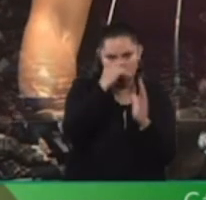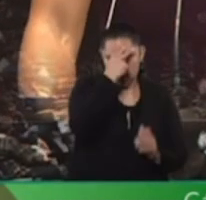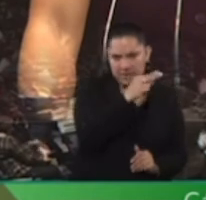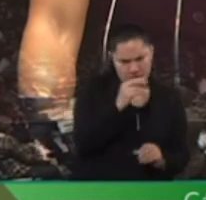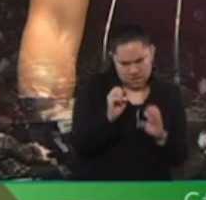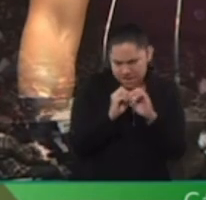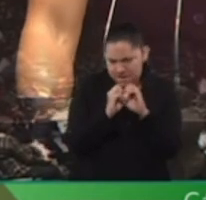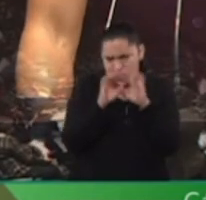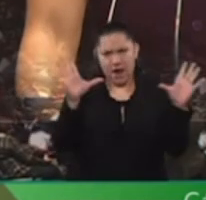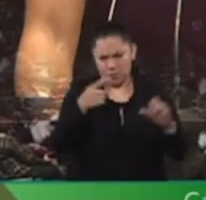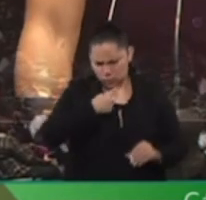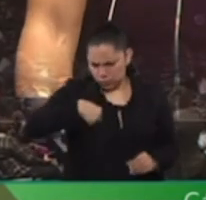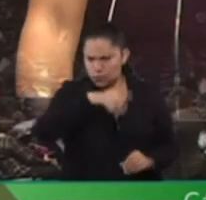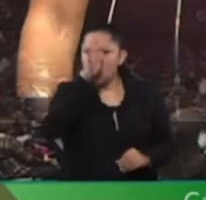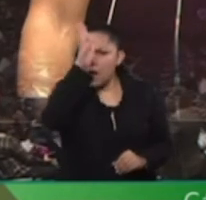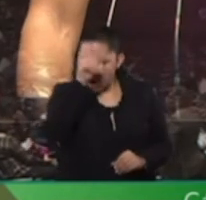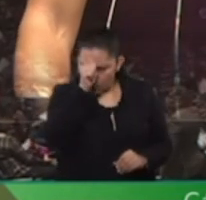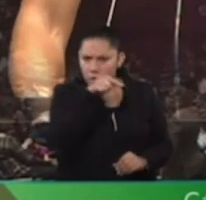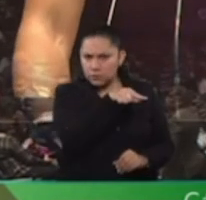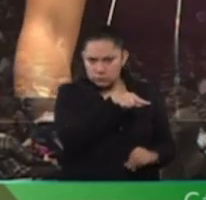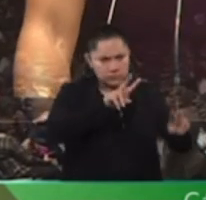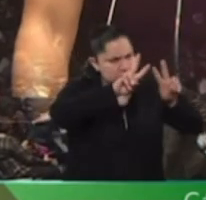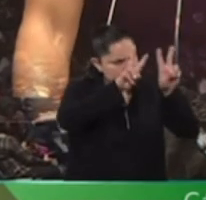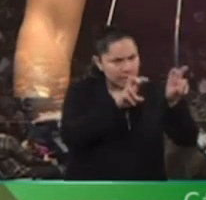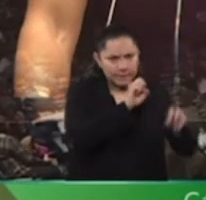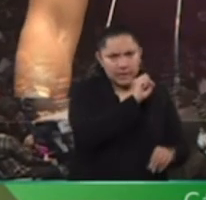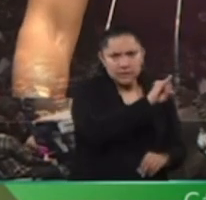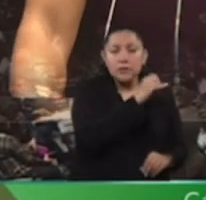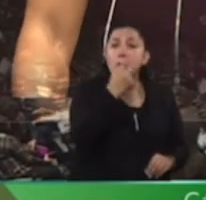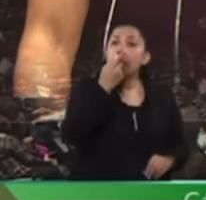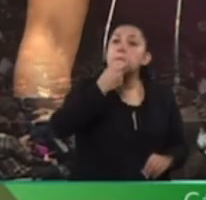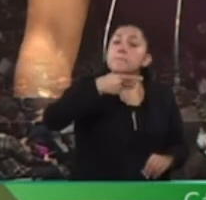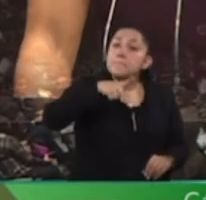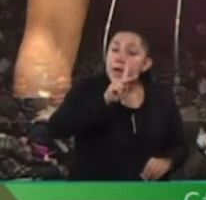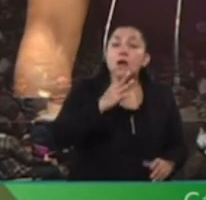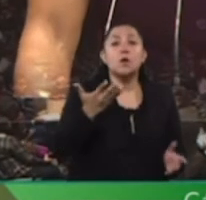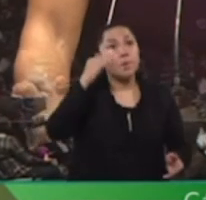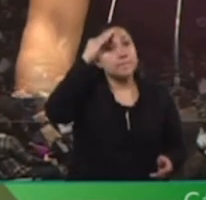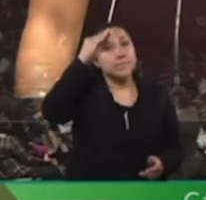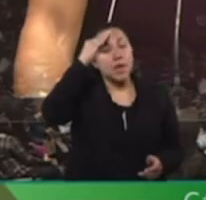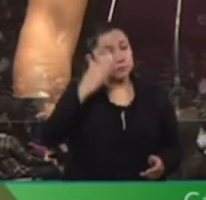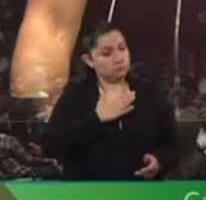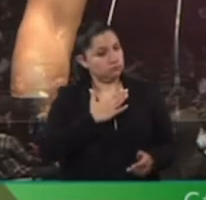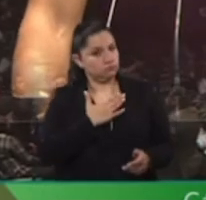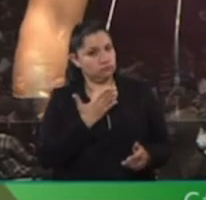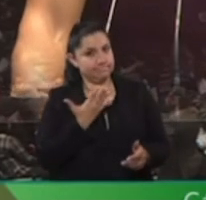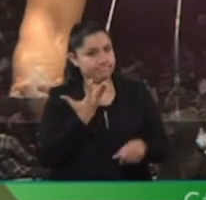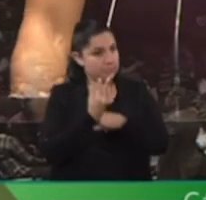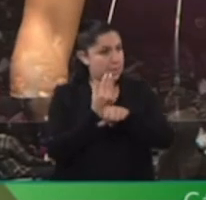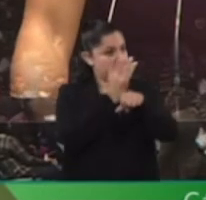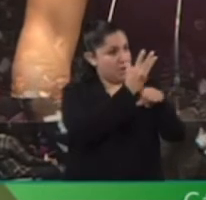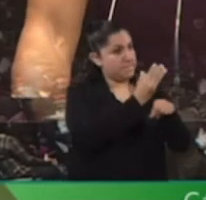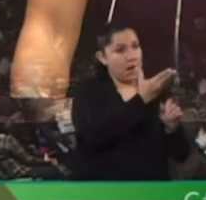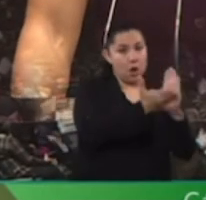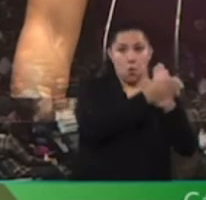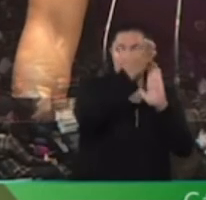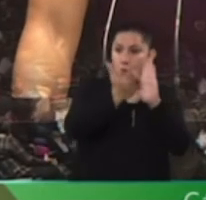basta únicamente con colgarse la medalla de construir vivienda que en su momento y en algunos casos fue